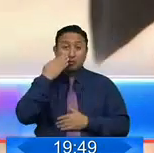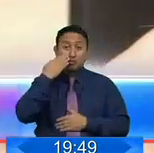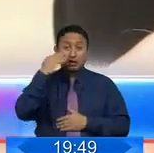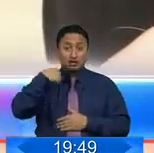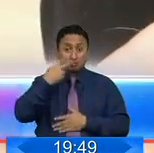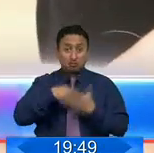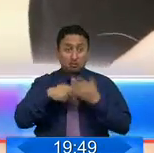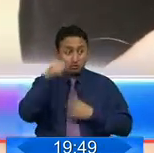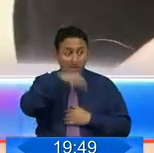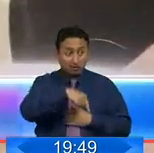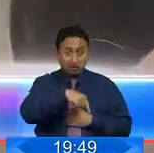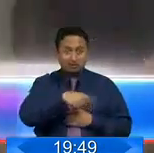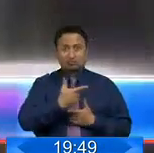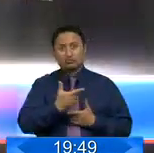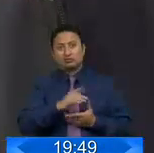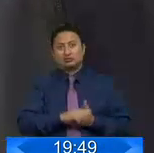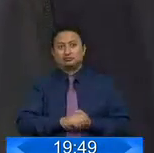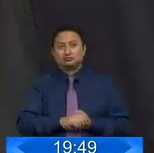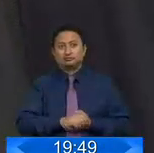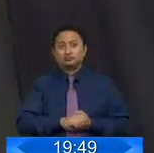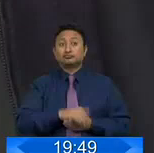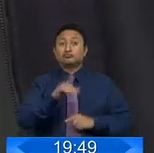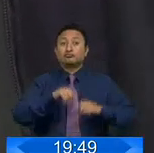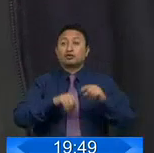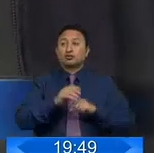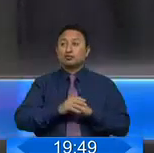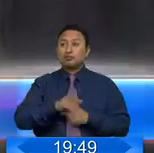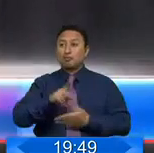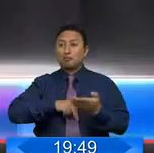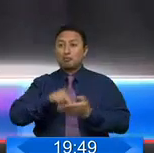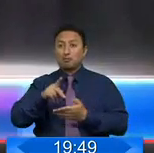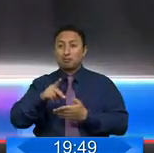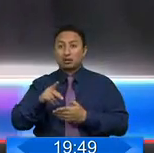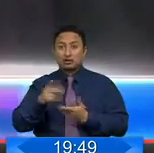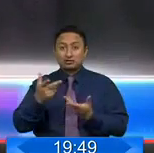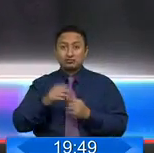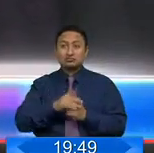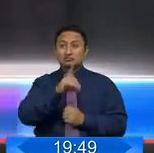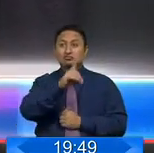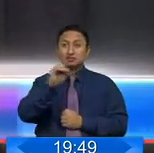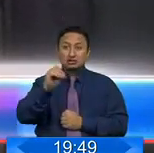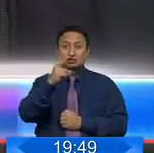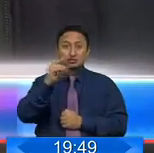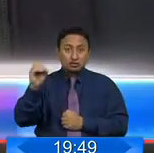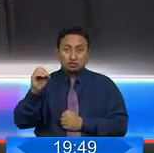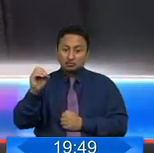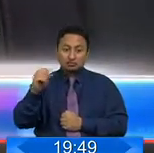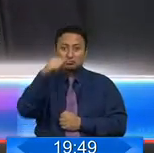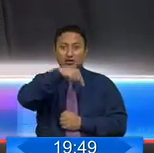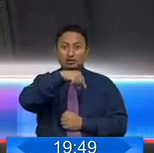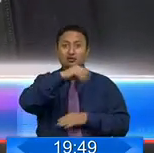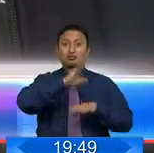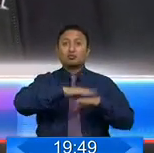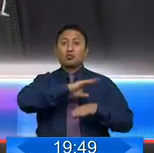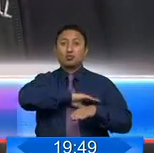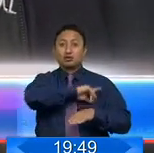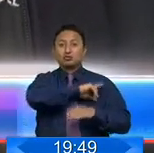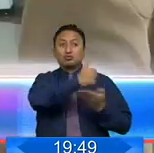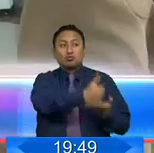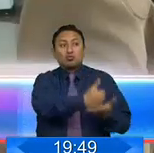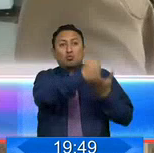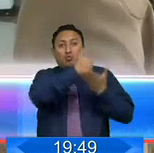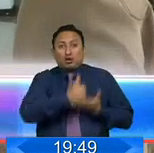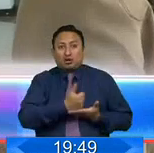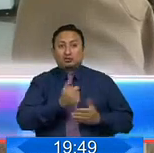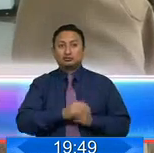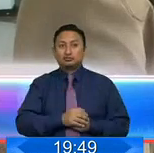nuestros hijos aquí. Ya vemos muchos que no tenemos para pagar una guardería de 100, $200. Acá, gracias al municipio, nos están ayudando.